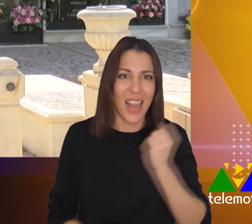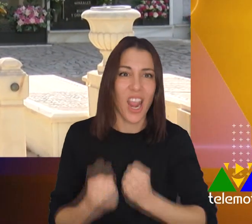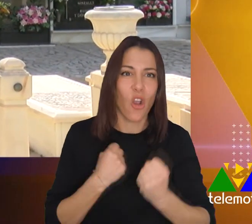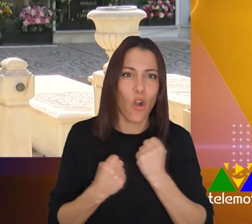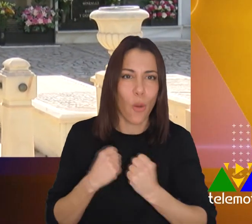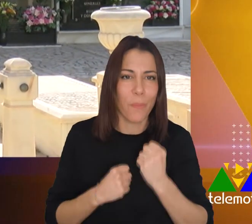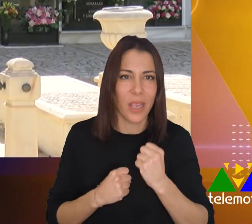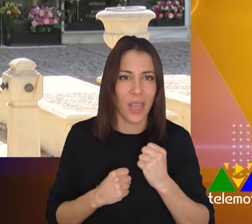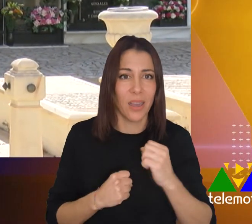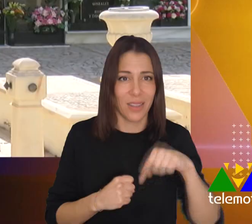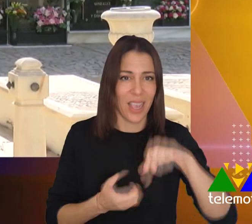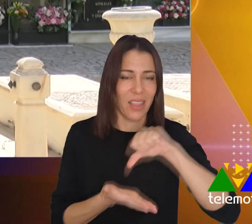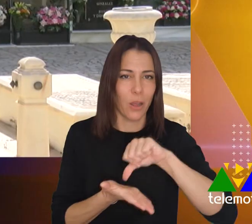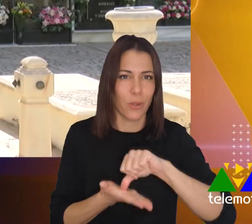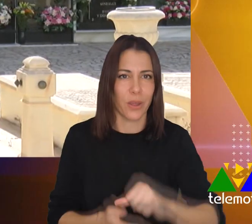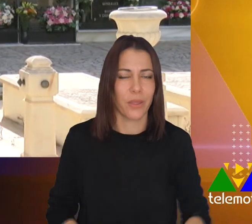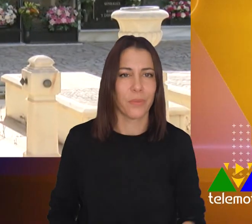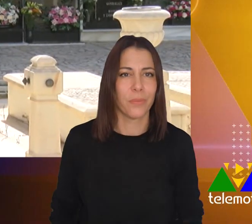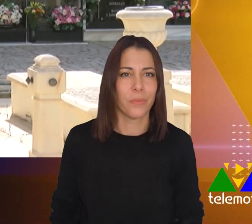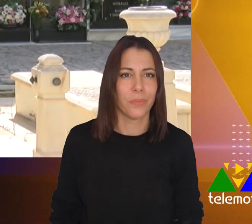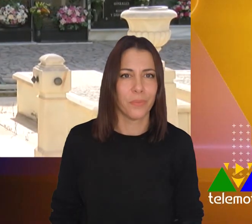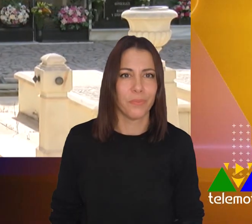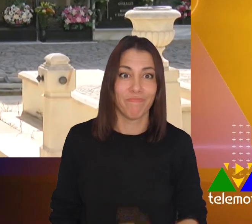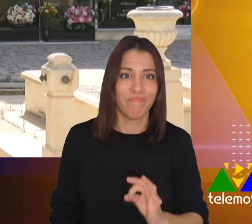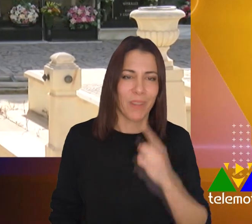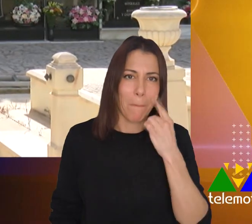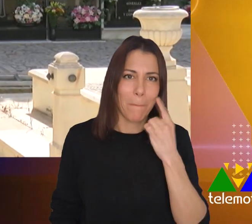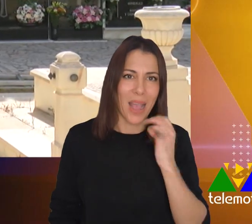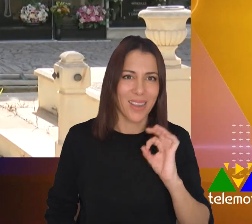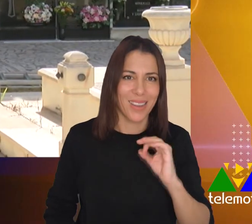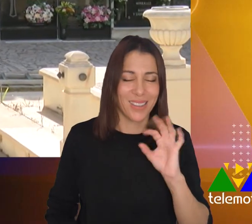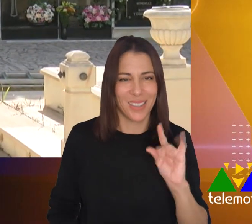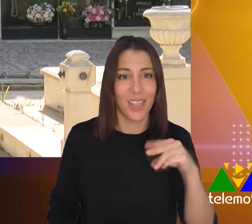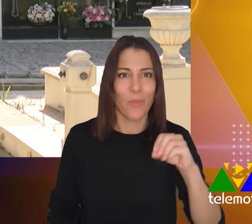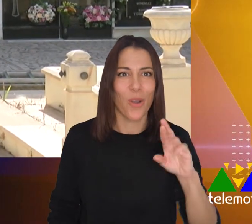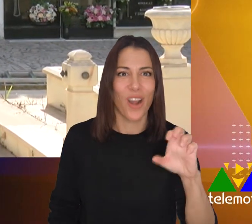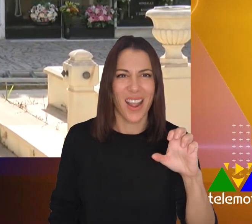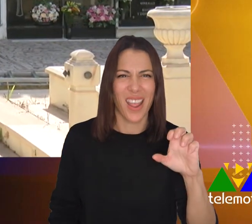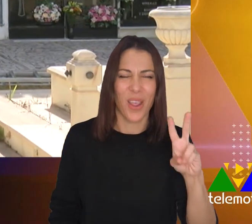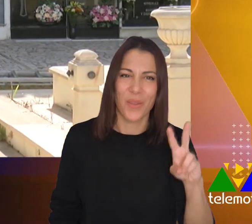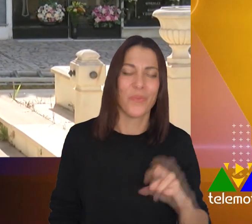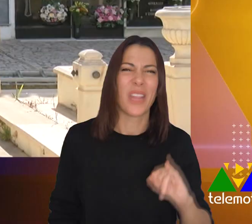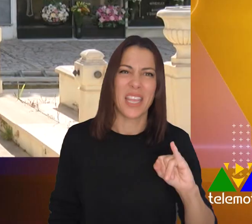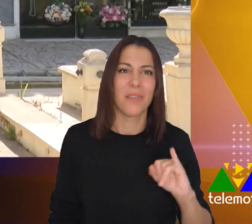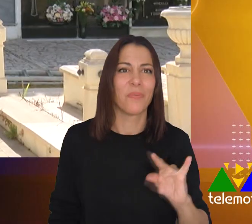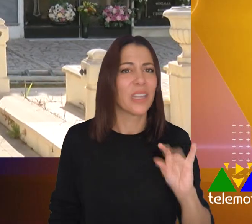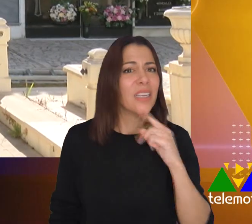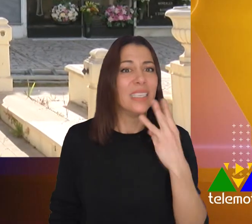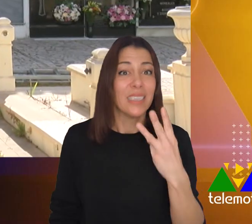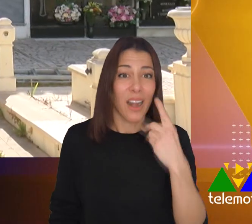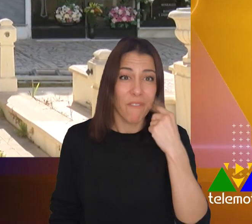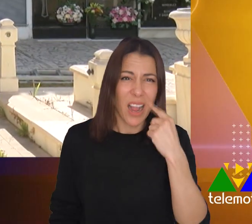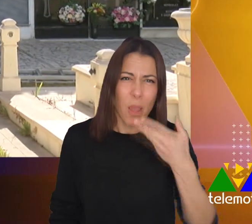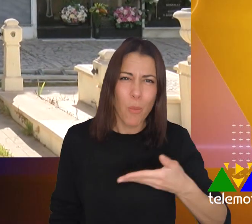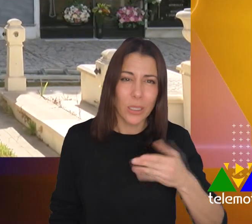de la ciudad. De la banca Moreu, ¿no? Claro, la banca Moreu. Recordamos que había 3 bancas importantes,